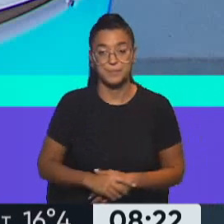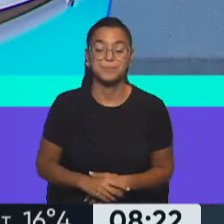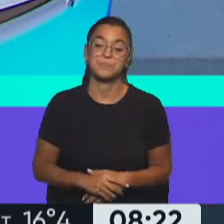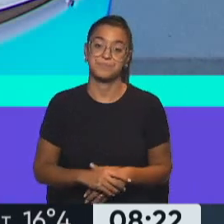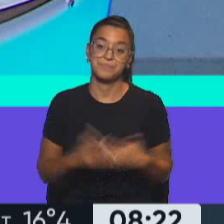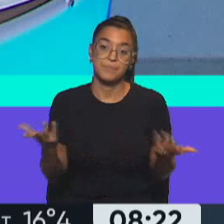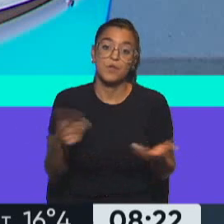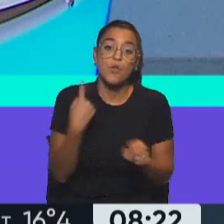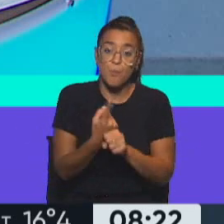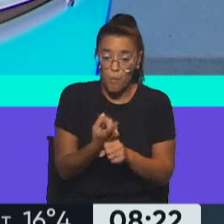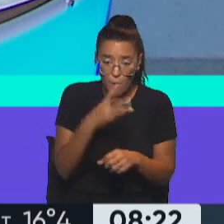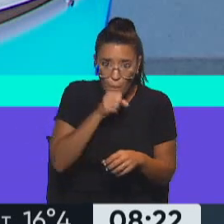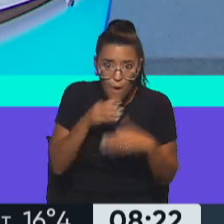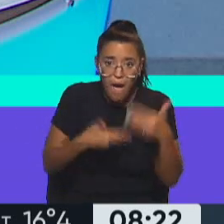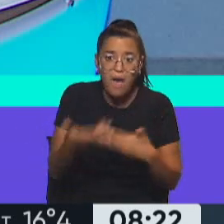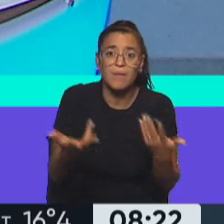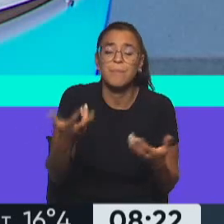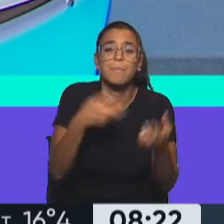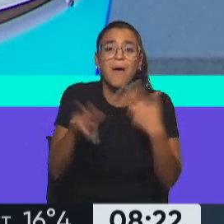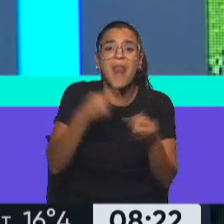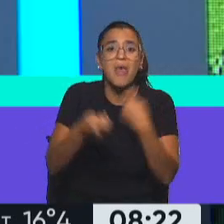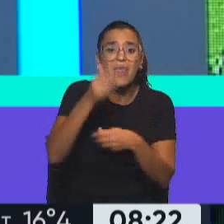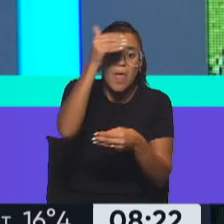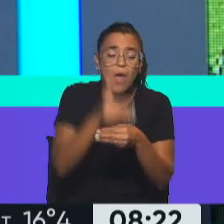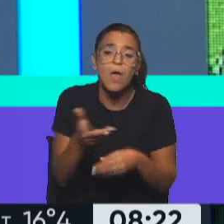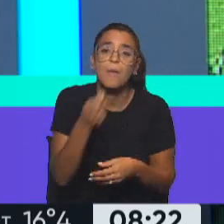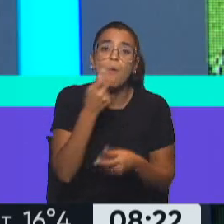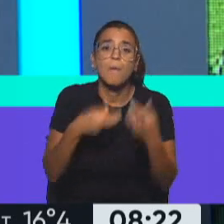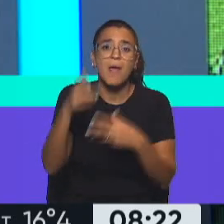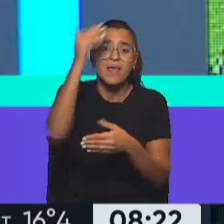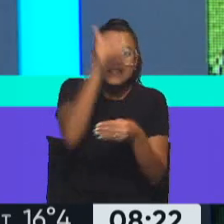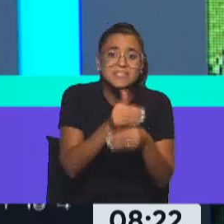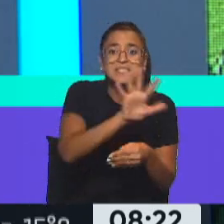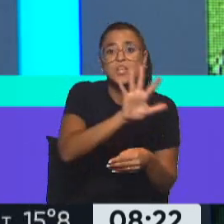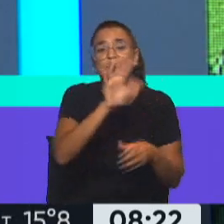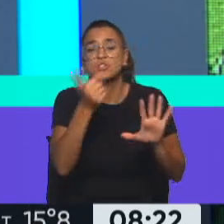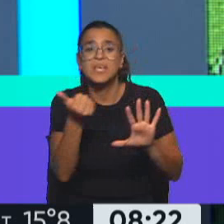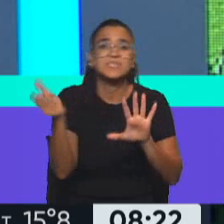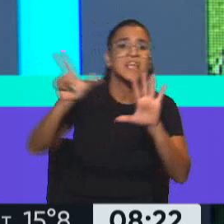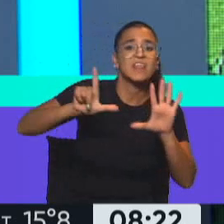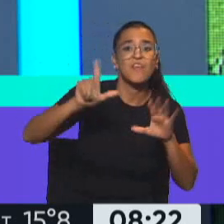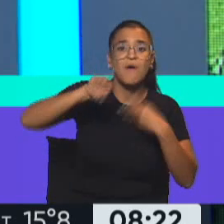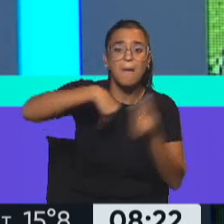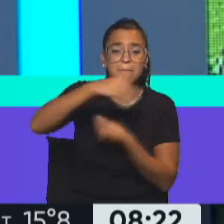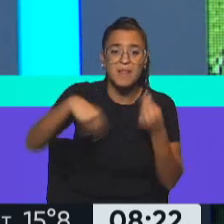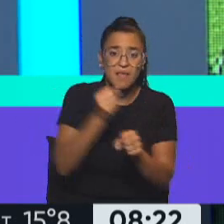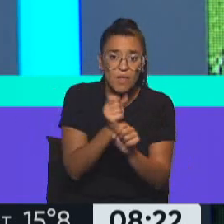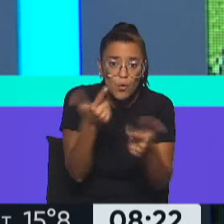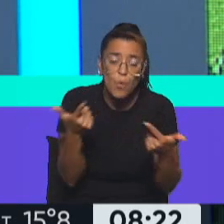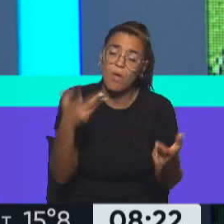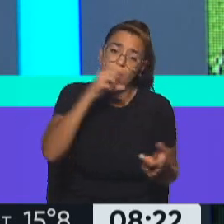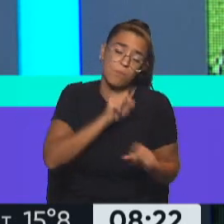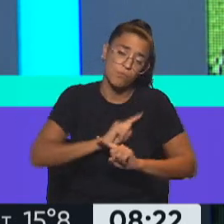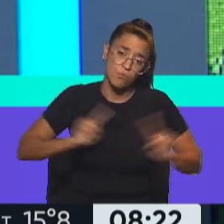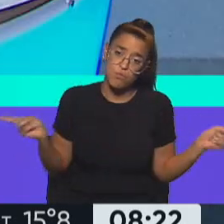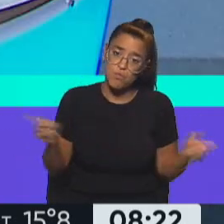Claro. No, porque no se puede sostener. Hay panaderías que van a quedar en el medio. O sea, una panadería que cierra son 5, 6, 7 familias que quedan en la calle. Así que no podemos tolerar eso.